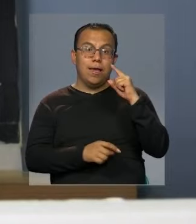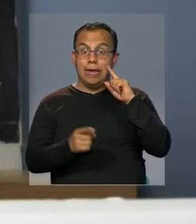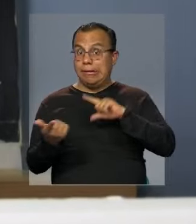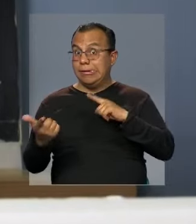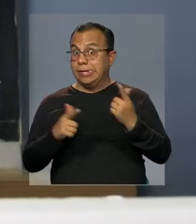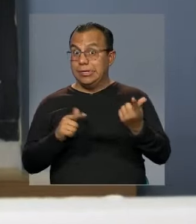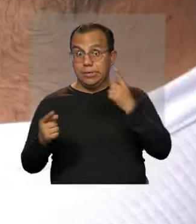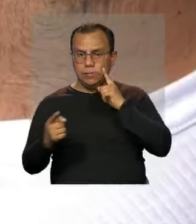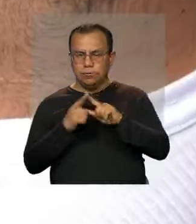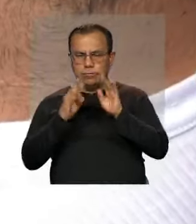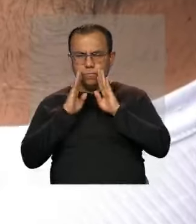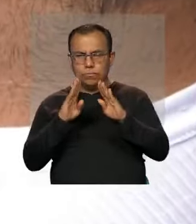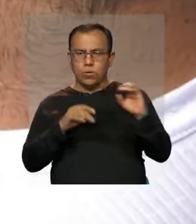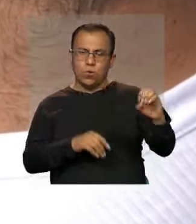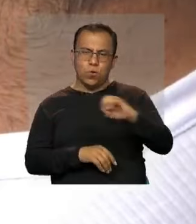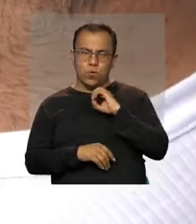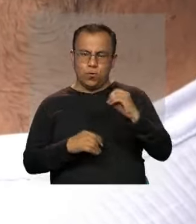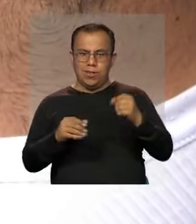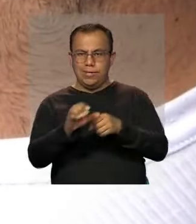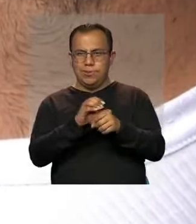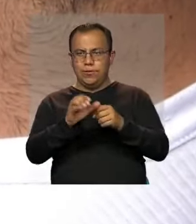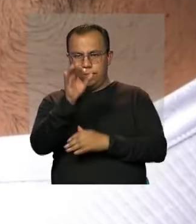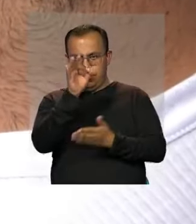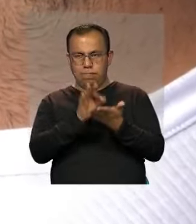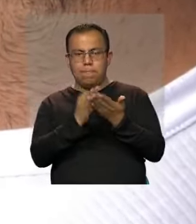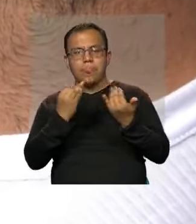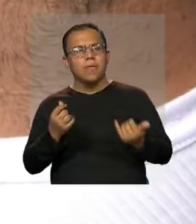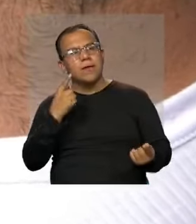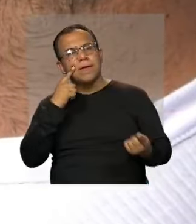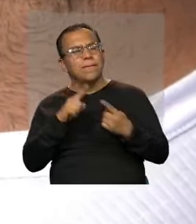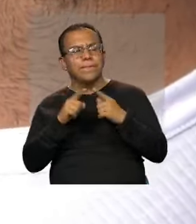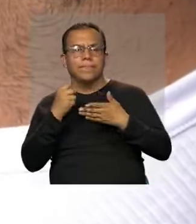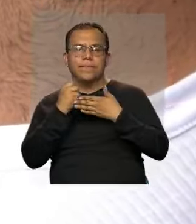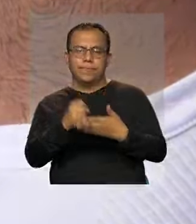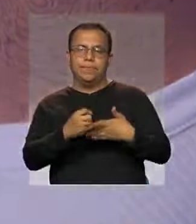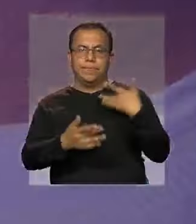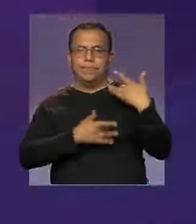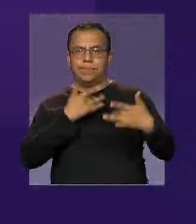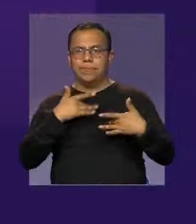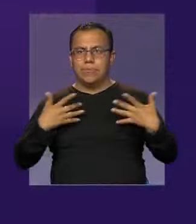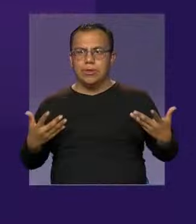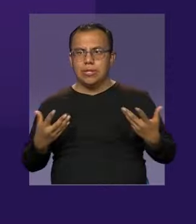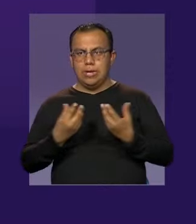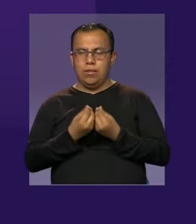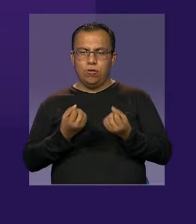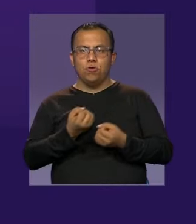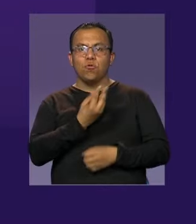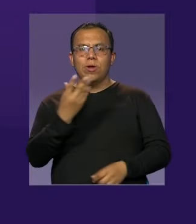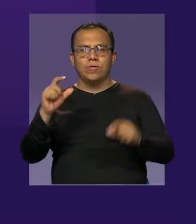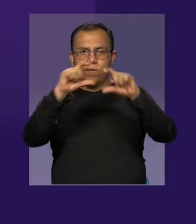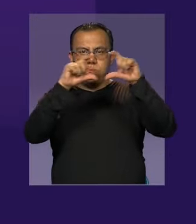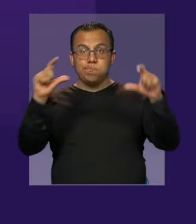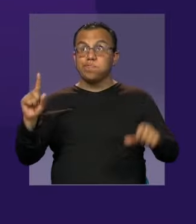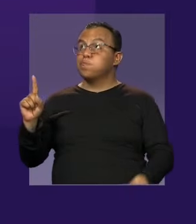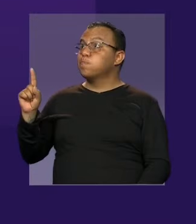listos para atender a los hombres capitalinos que deseen buscar ayuda emocional por medio de la línea